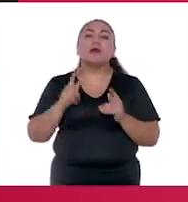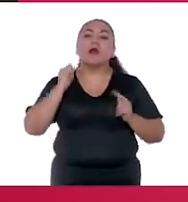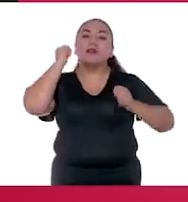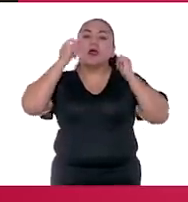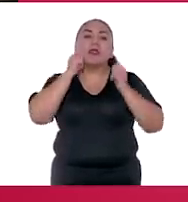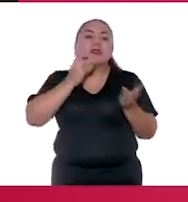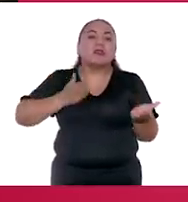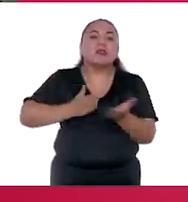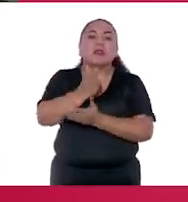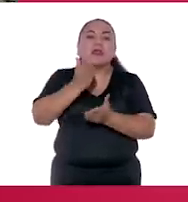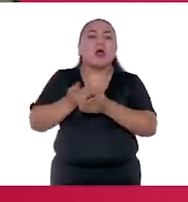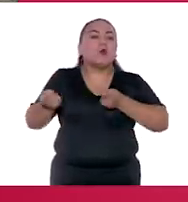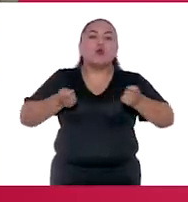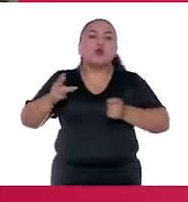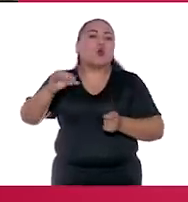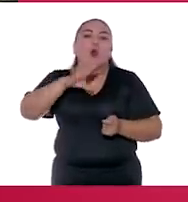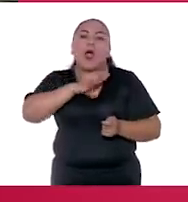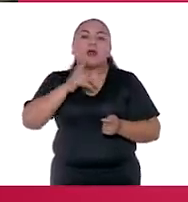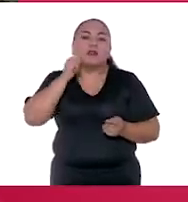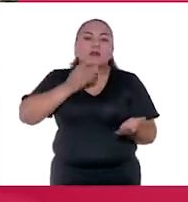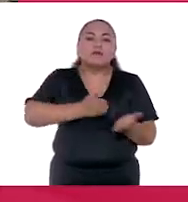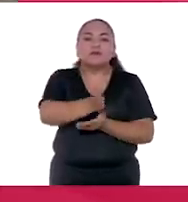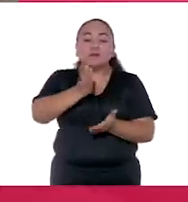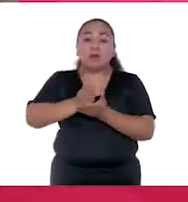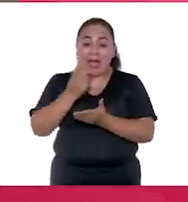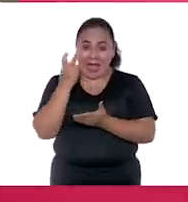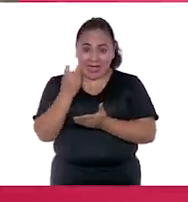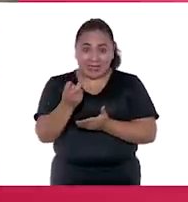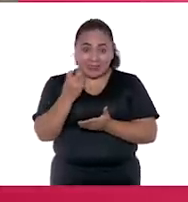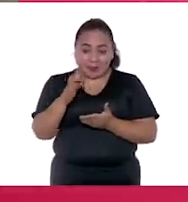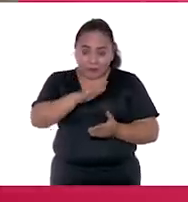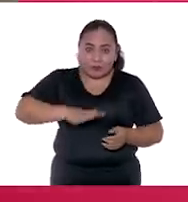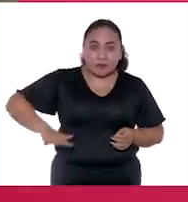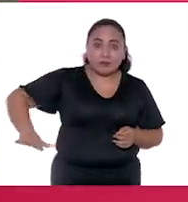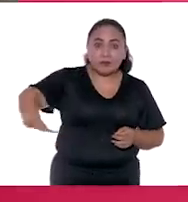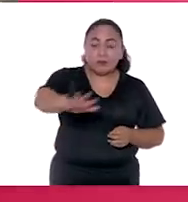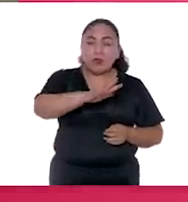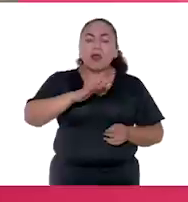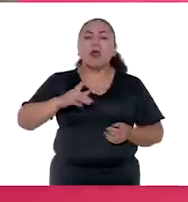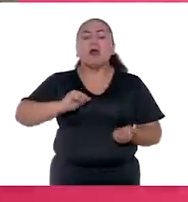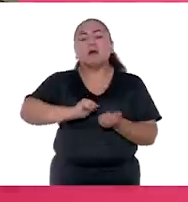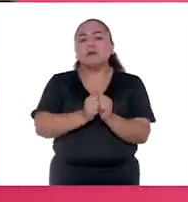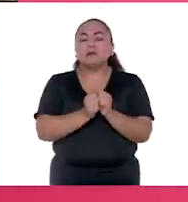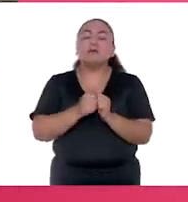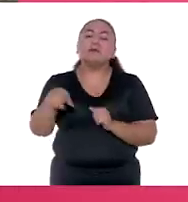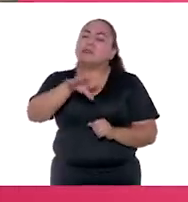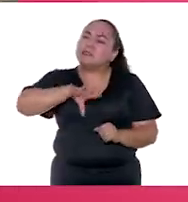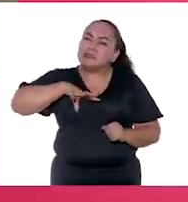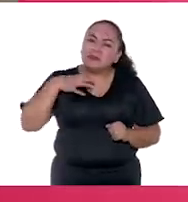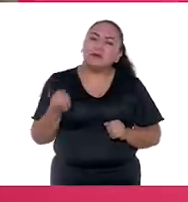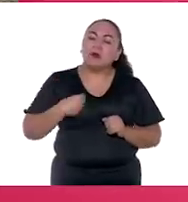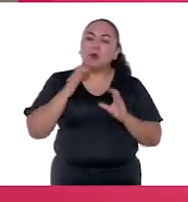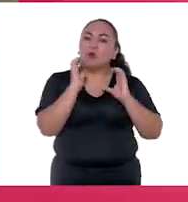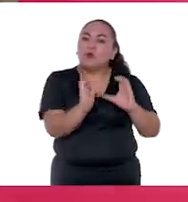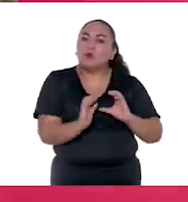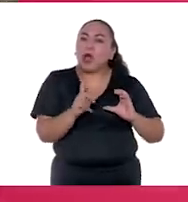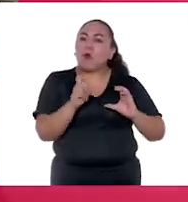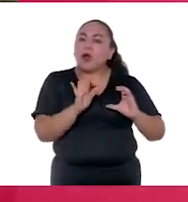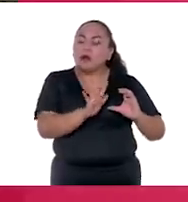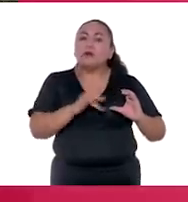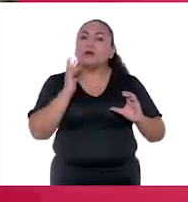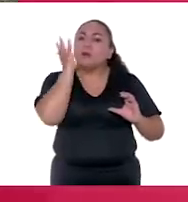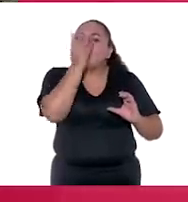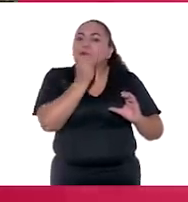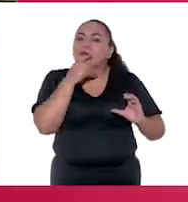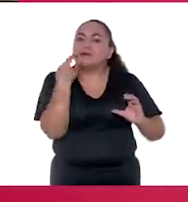regulado. En torno a este imponente espacio, se ha emprendido un esfuerzo para preservar el agua y sus